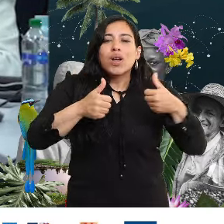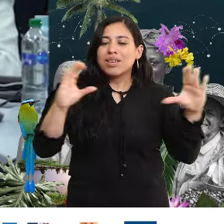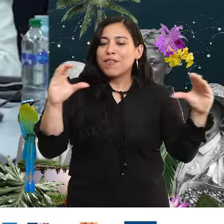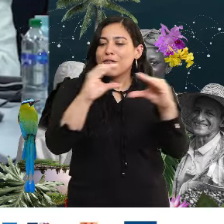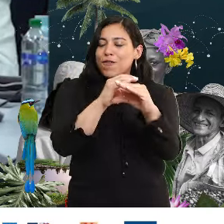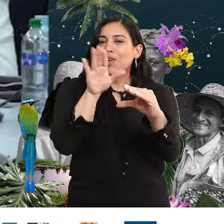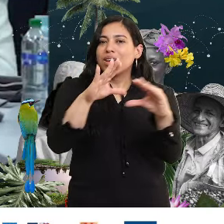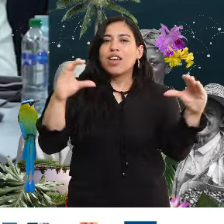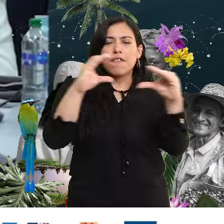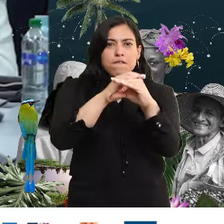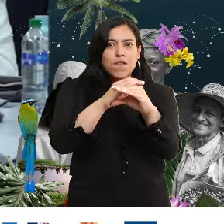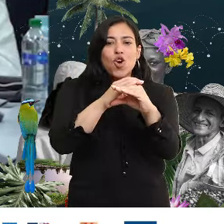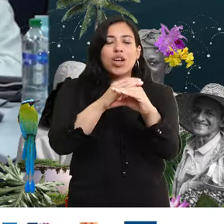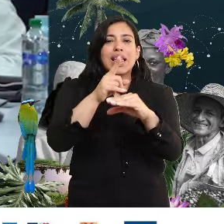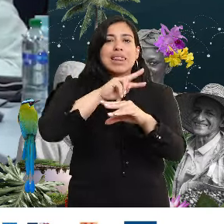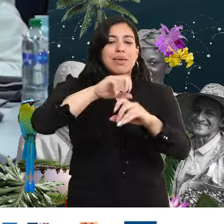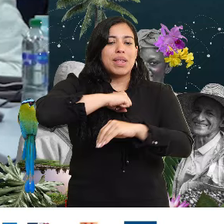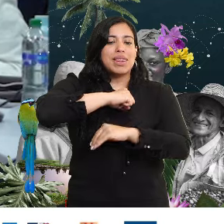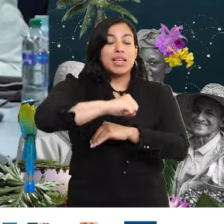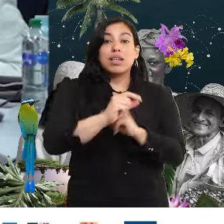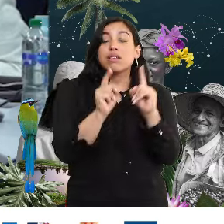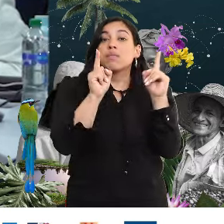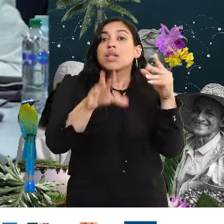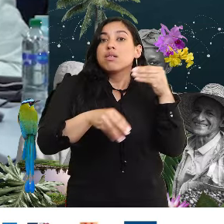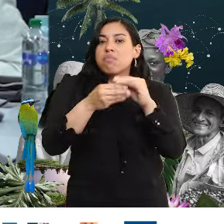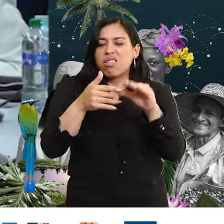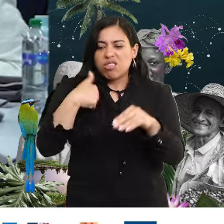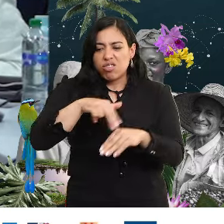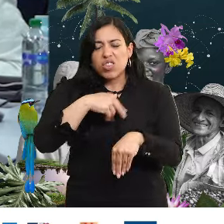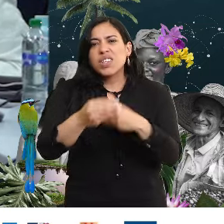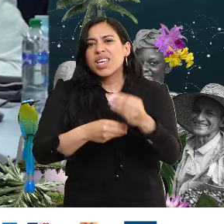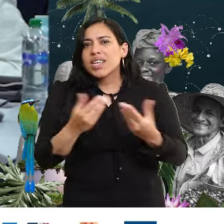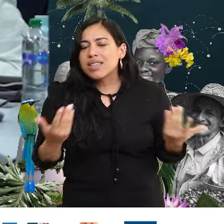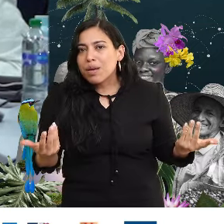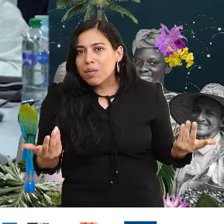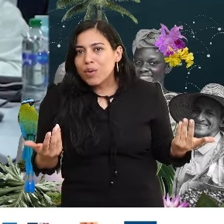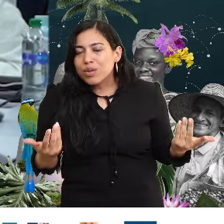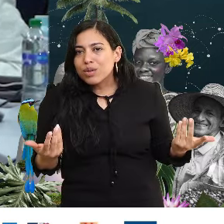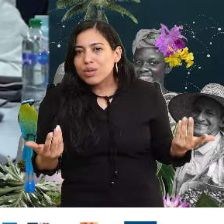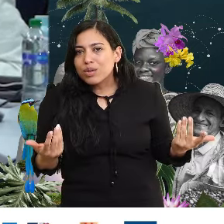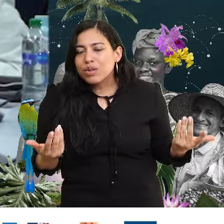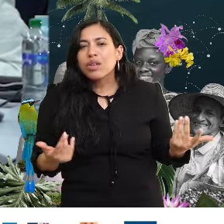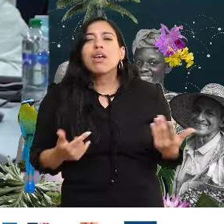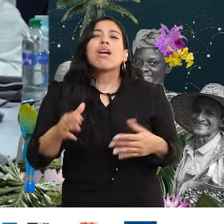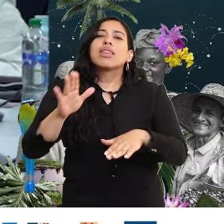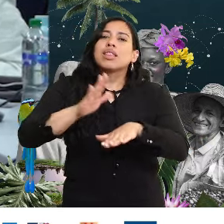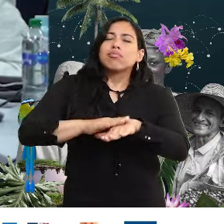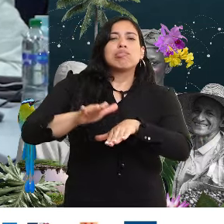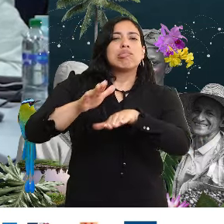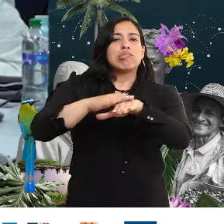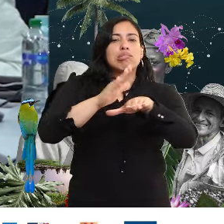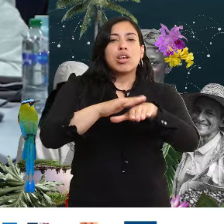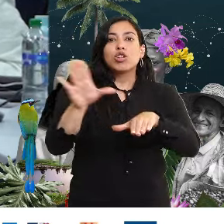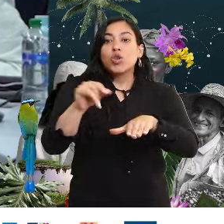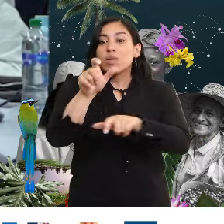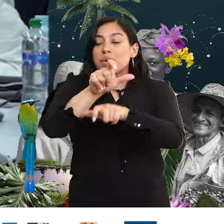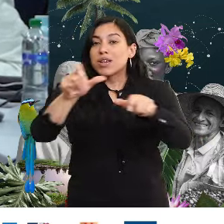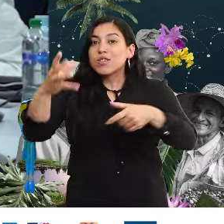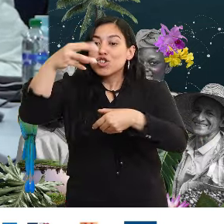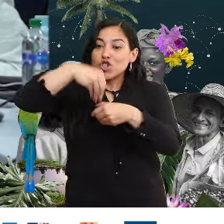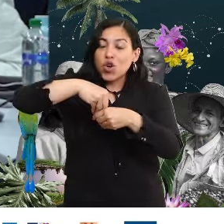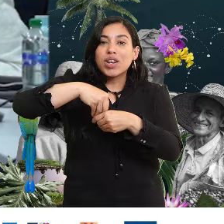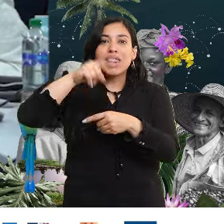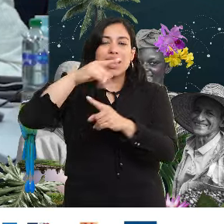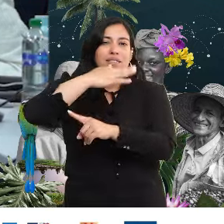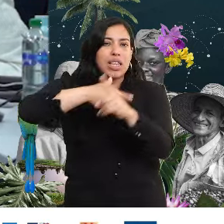enfoques basados en derechos, pero que además lo que hacen es precisamente llamar la atención de todos los actores